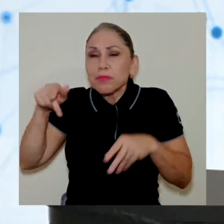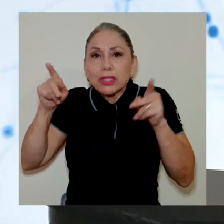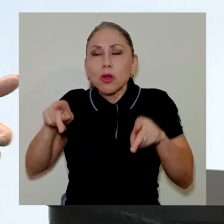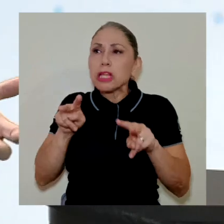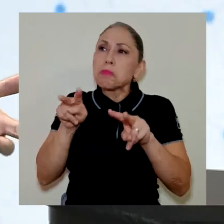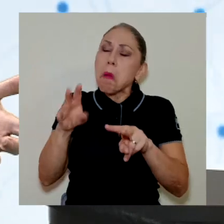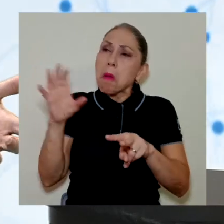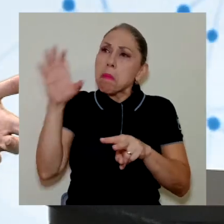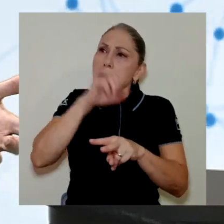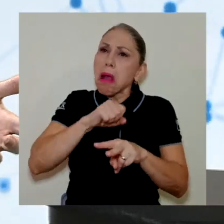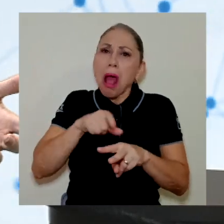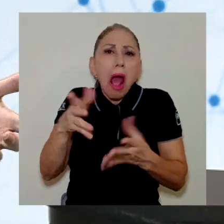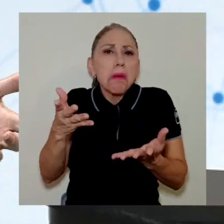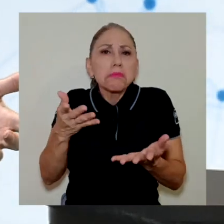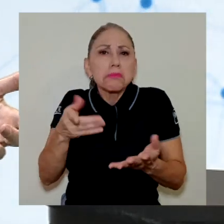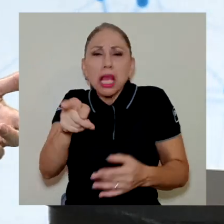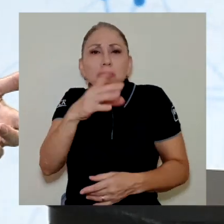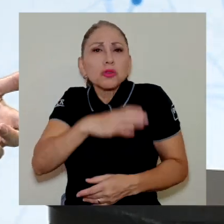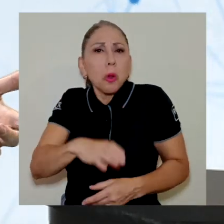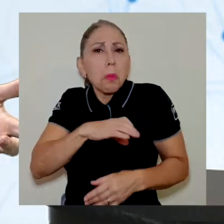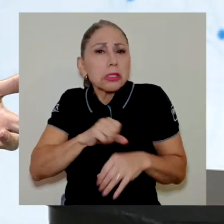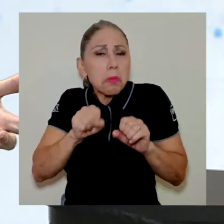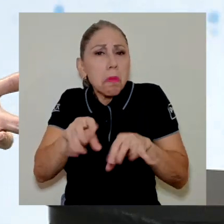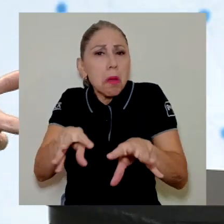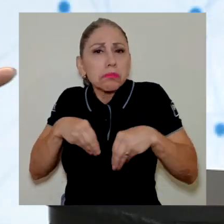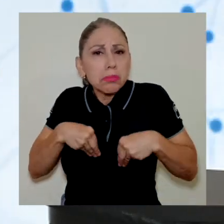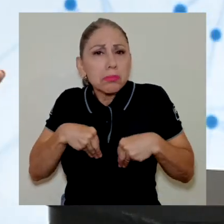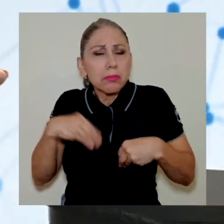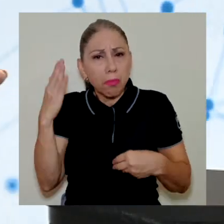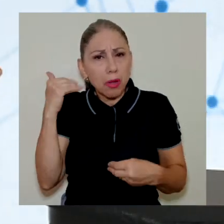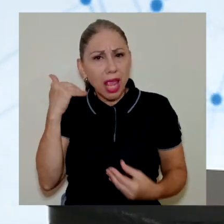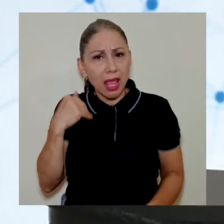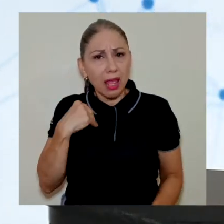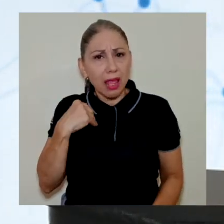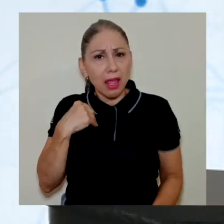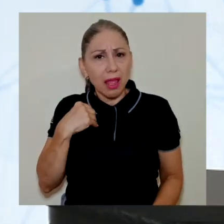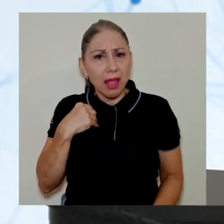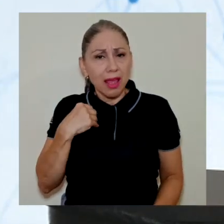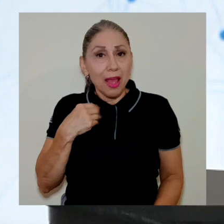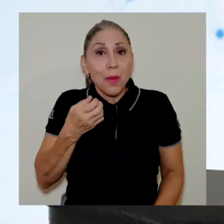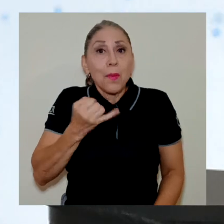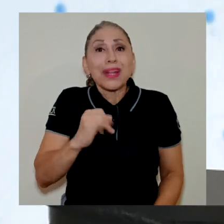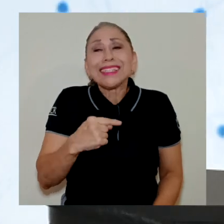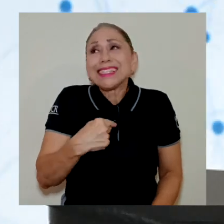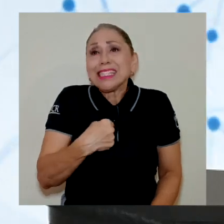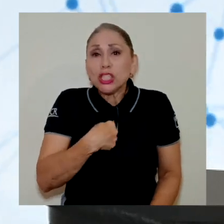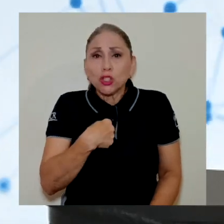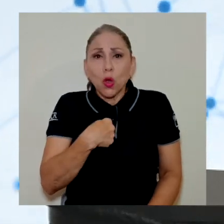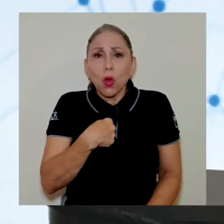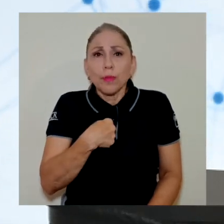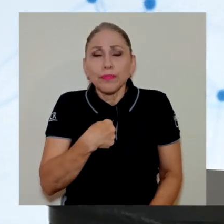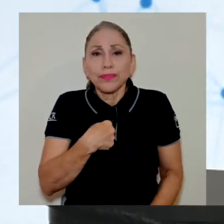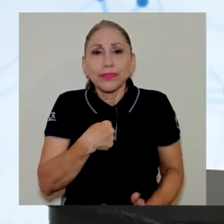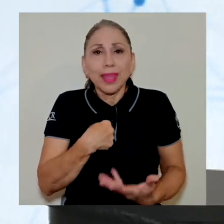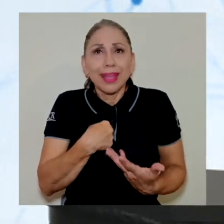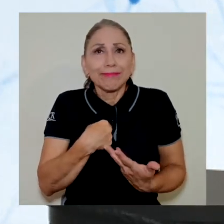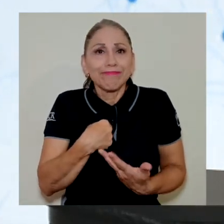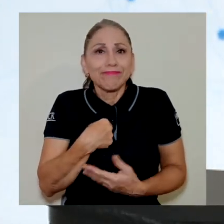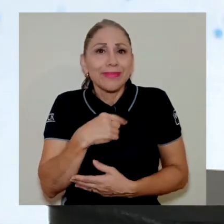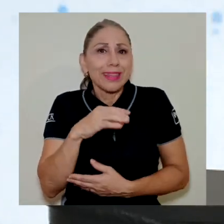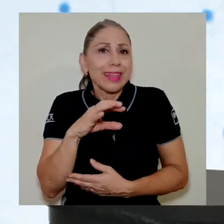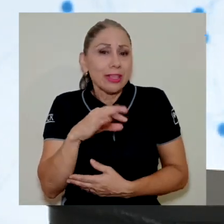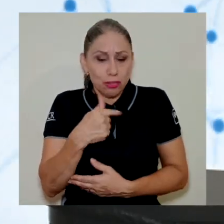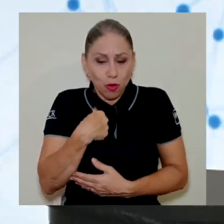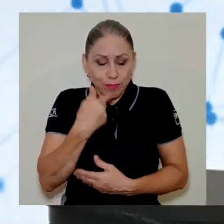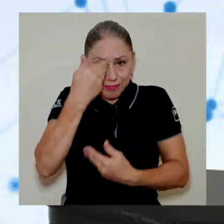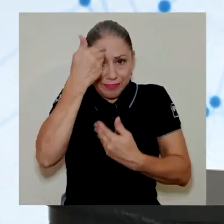personas a que ese es un comportamiento aceptado. ¿Y por qué? Porque si yo, de manera,